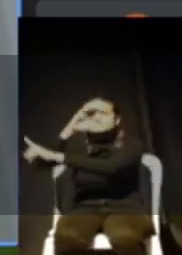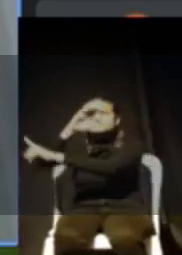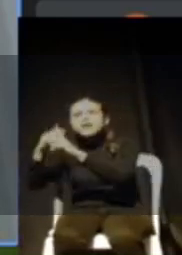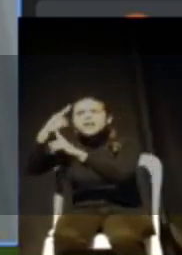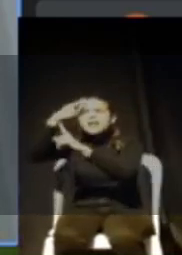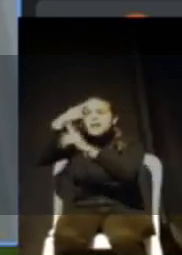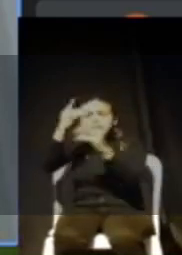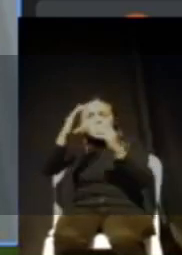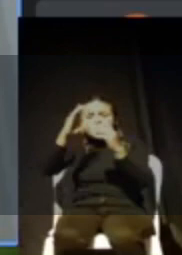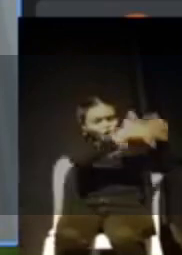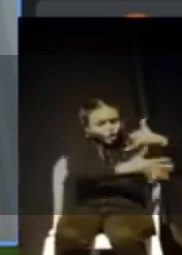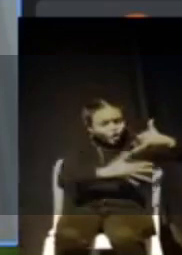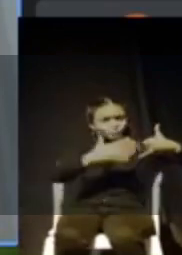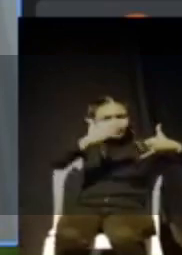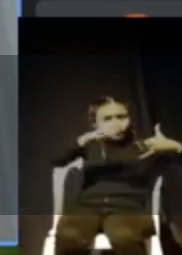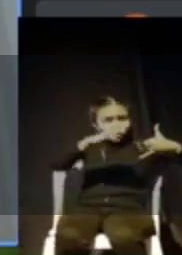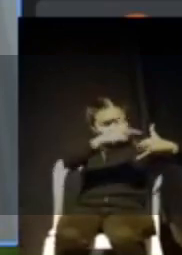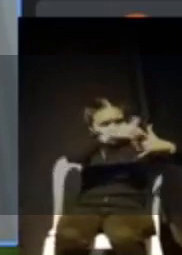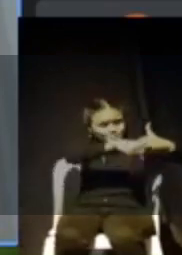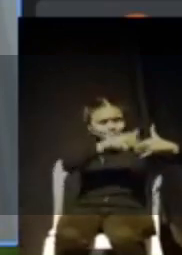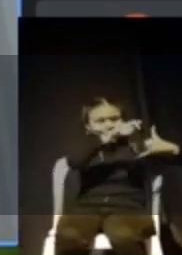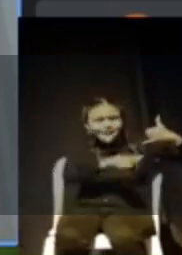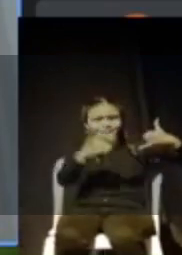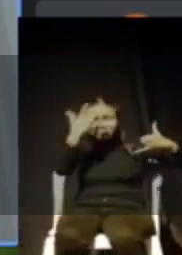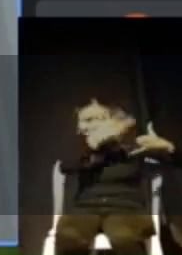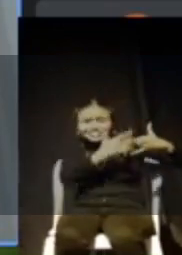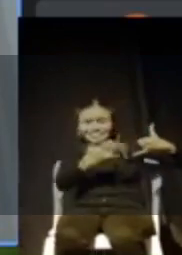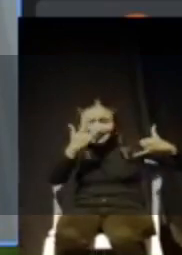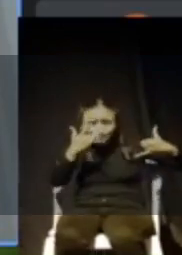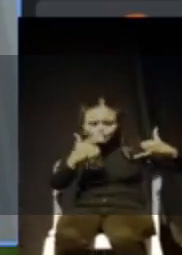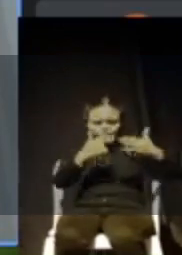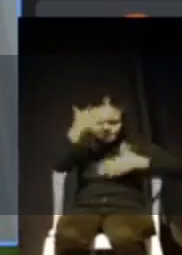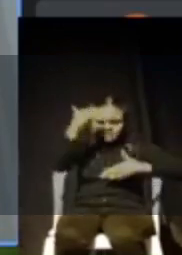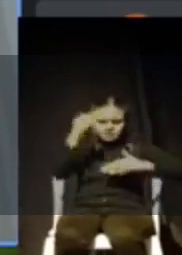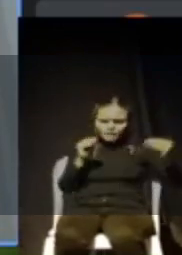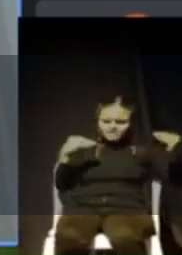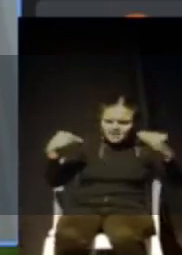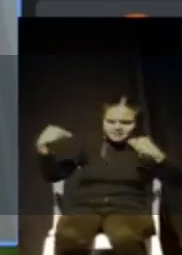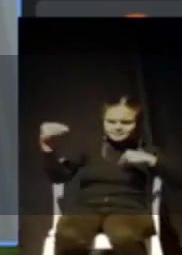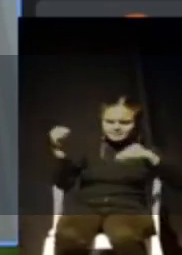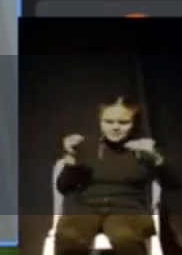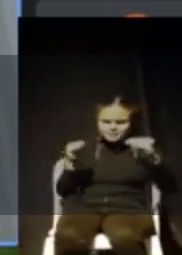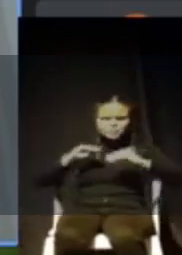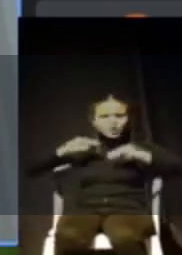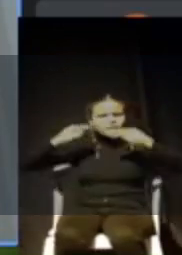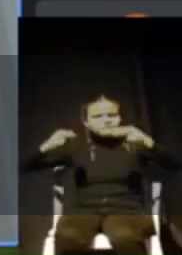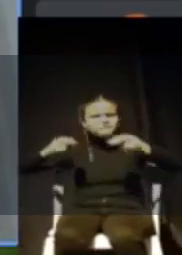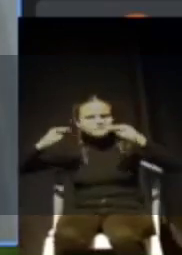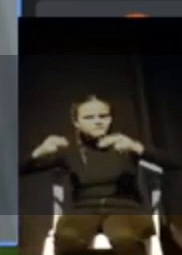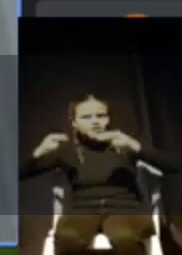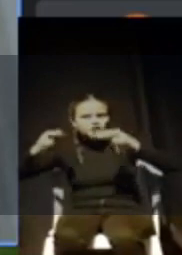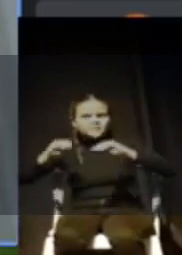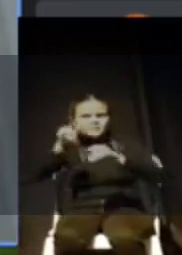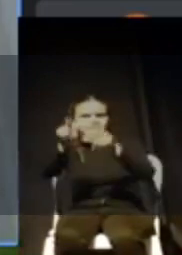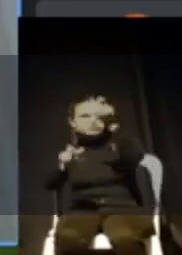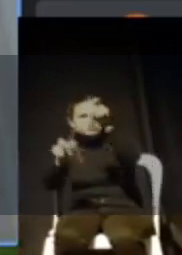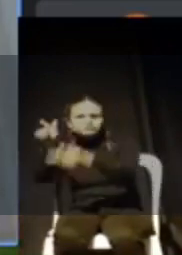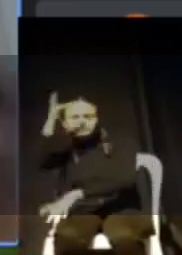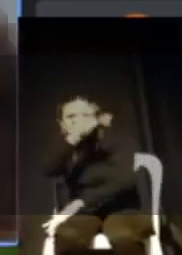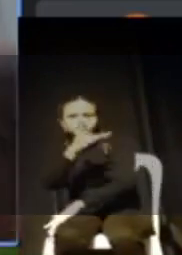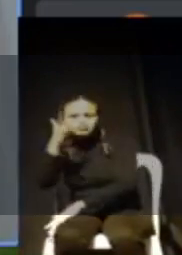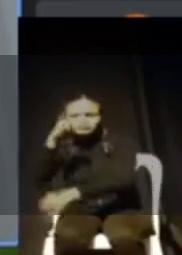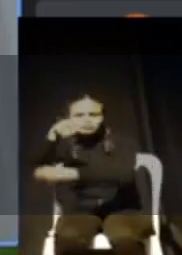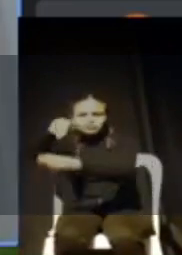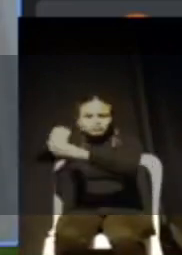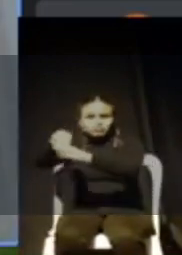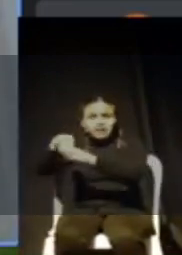es entendida como el proceso de socialización y formación que direcciona el etnodesarrollo del pueblo afrocolombiano